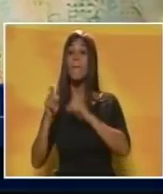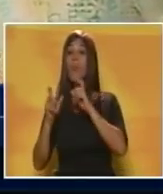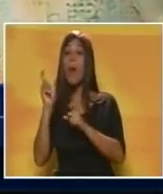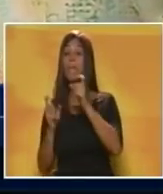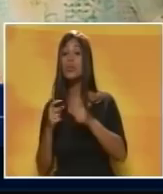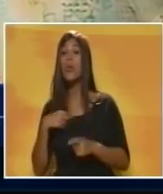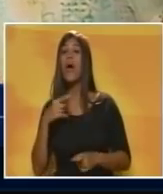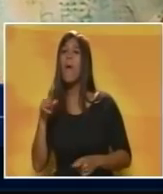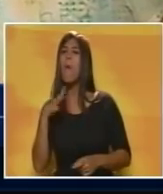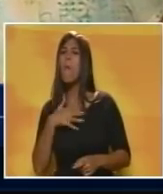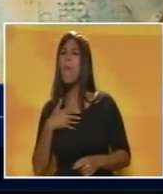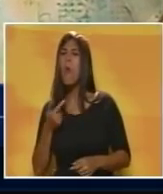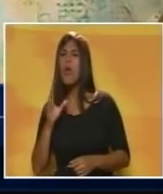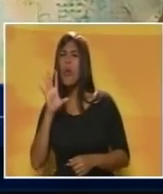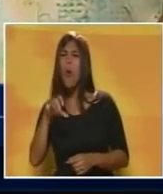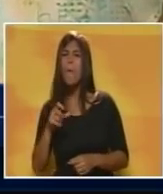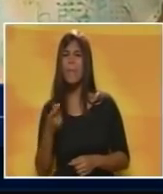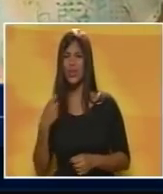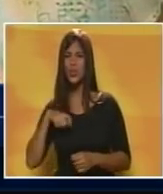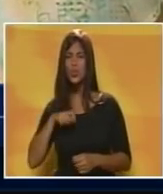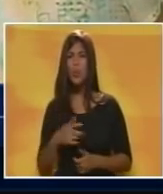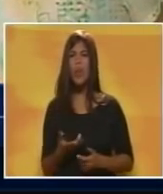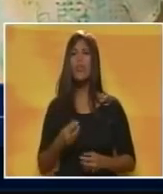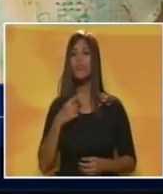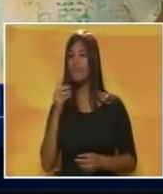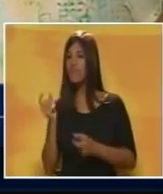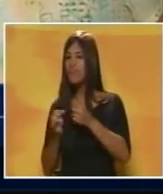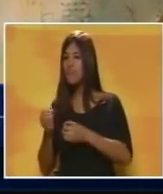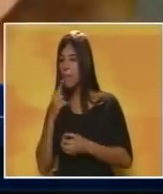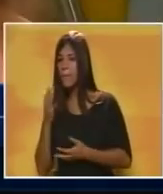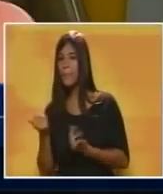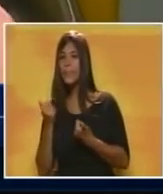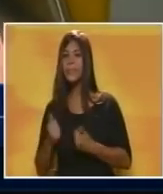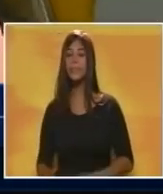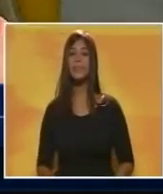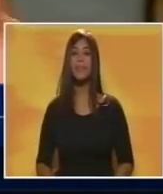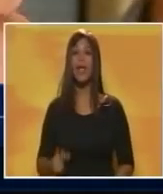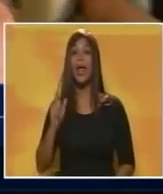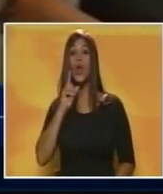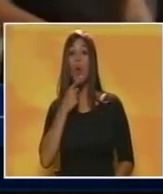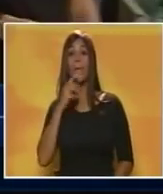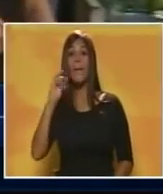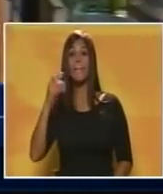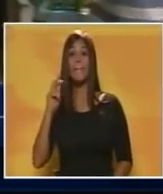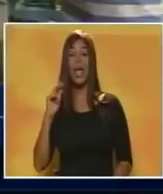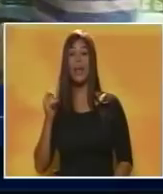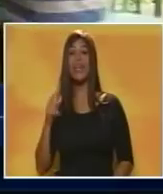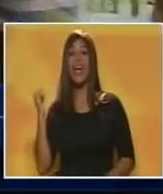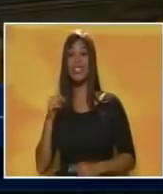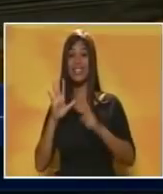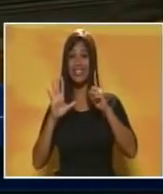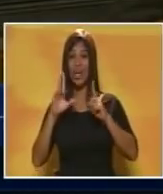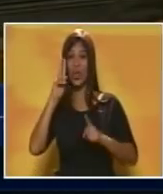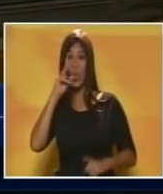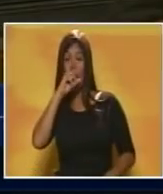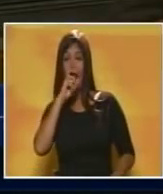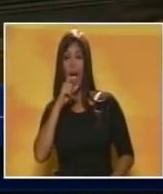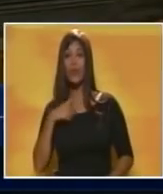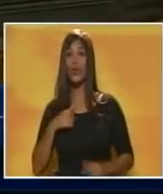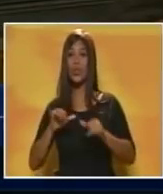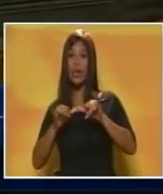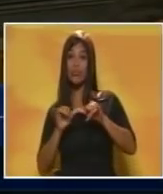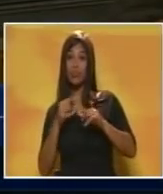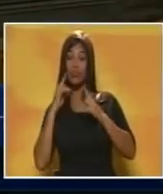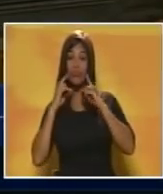saber qué proteínas pueden adquirir con su salario y esto fue lo que nos dijeron. Ella es María Abreu, tiene 62 años y es